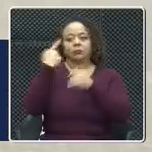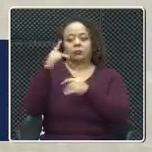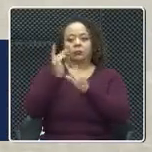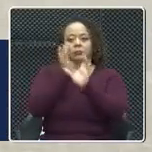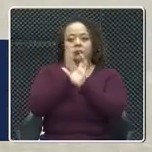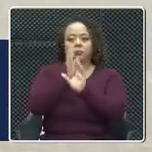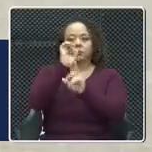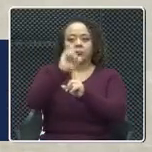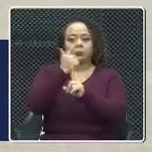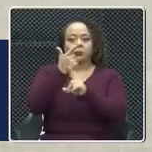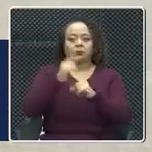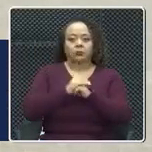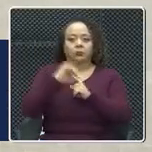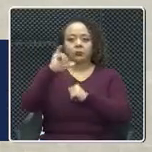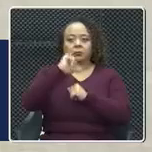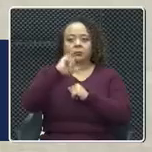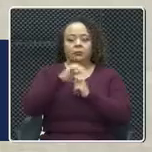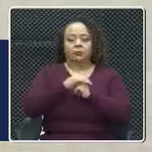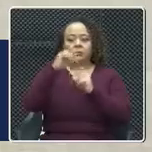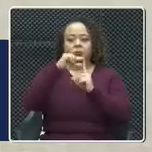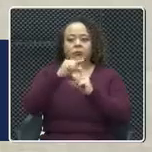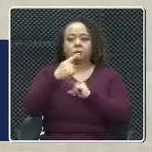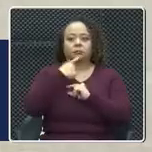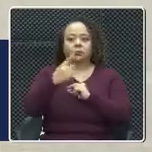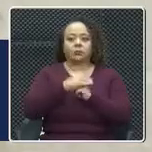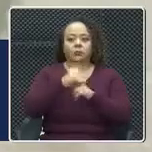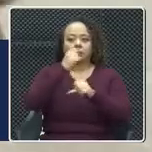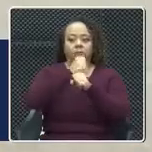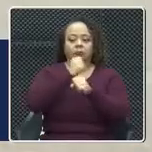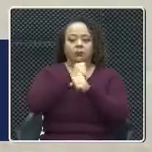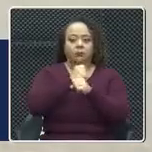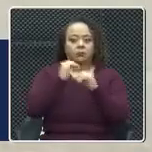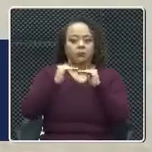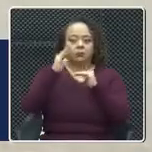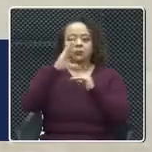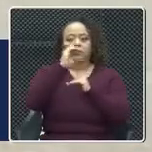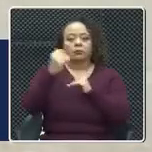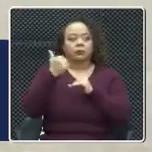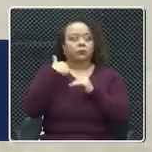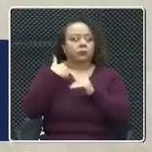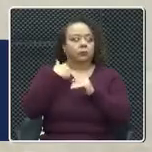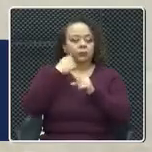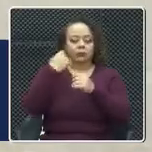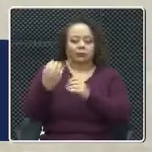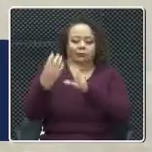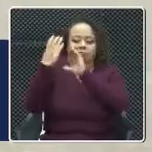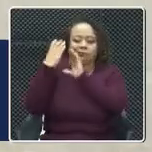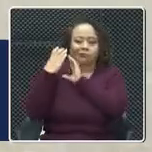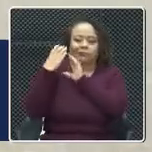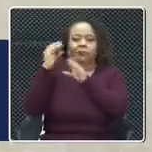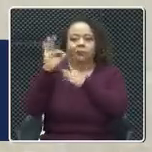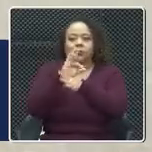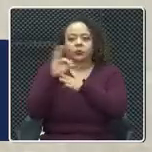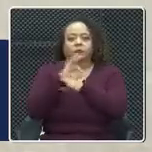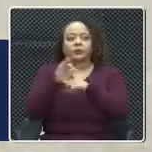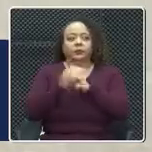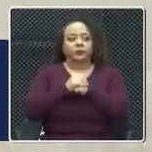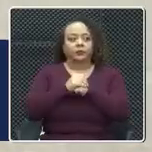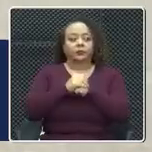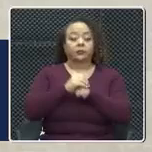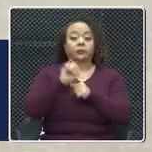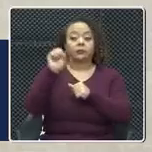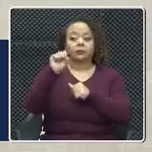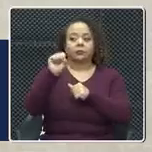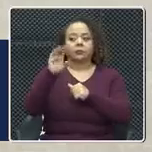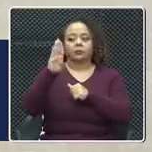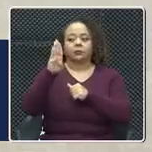como obviamente la palabra lo dice, ¿verdad? Trabajar de más o tener una carga de tareas o de funciones. El síndrome de burnout